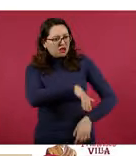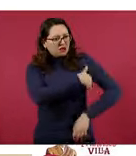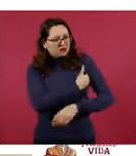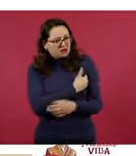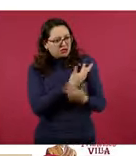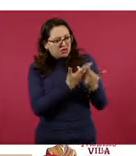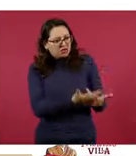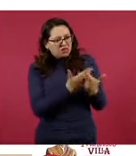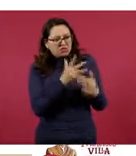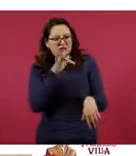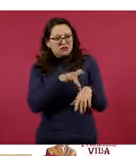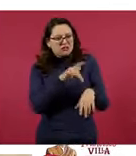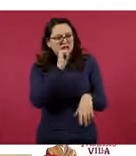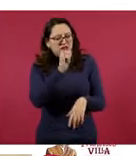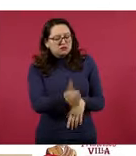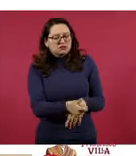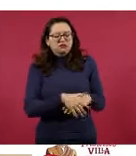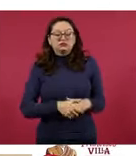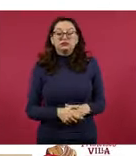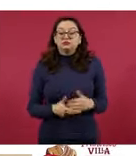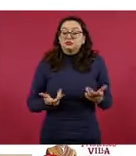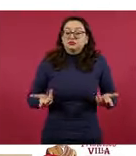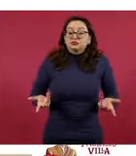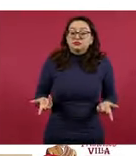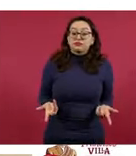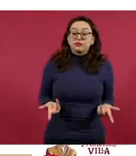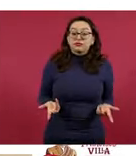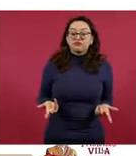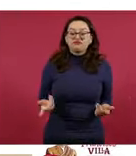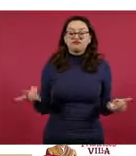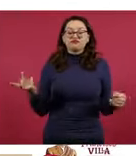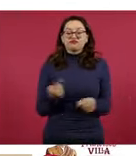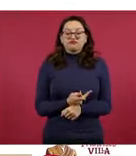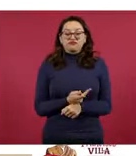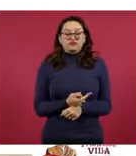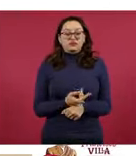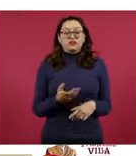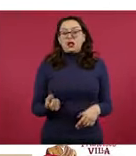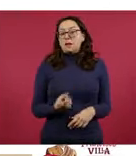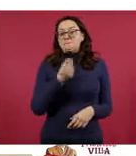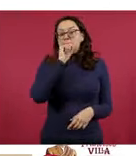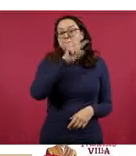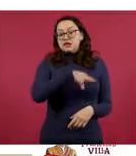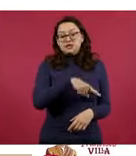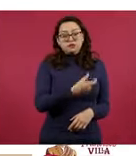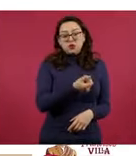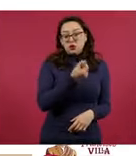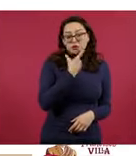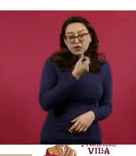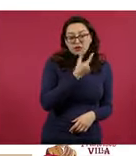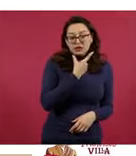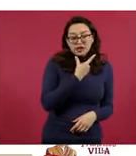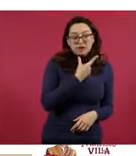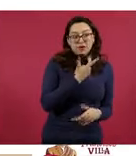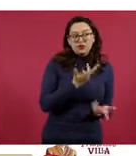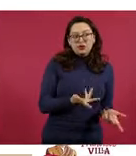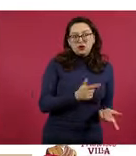un Estado podía decir, yo estoy al 100%, pero de un número de claves, es decir, de un tipo de medicamentos menor que